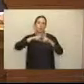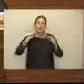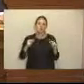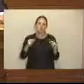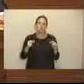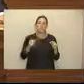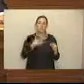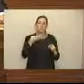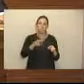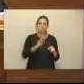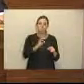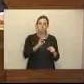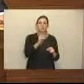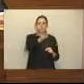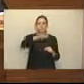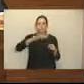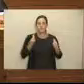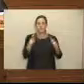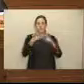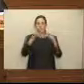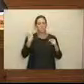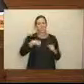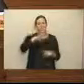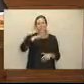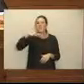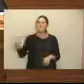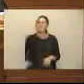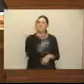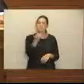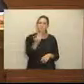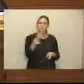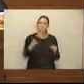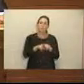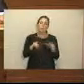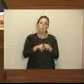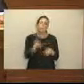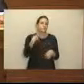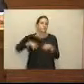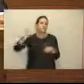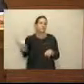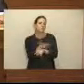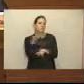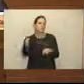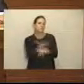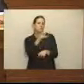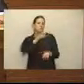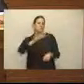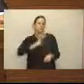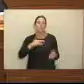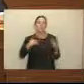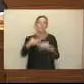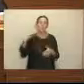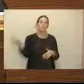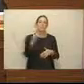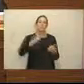pero probablemente generacionalmente también, estamos hartos de ver pasar trenes y de que se nos anuncien permanentemente que el futuro va a ser mejor,